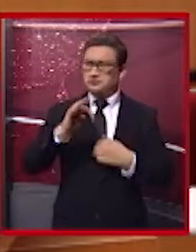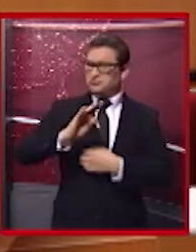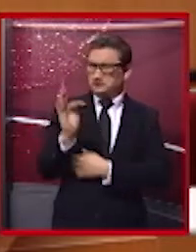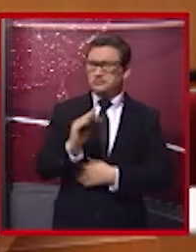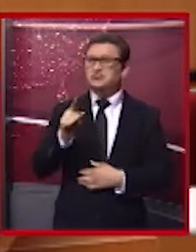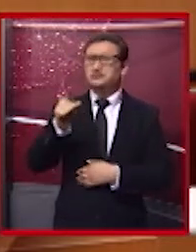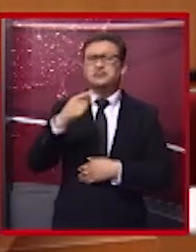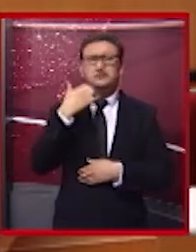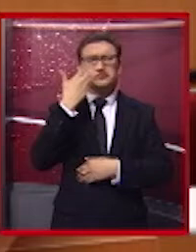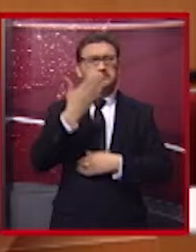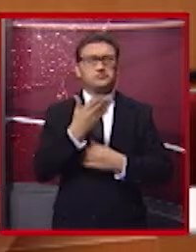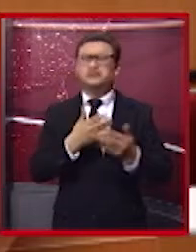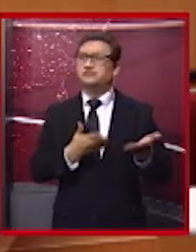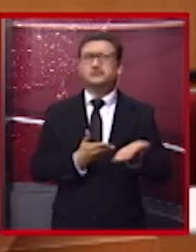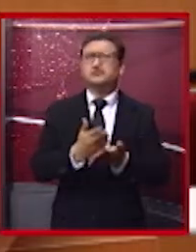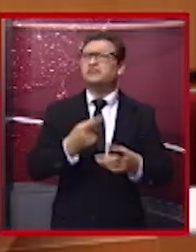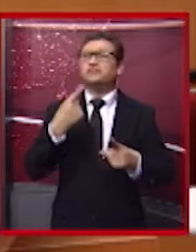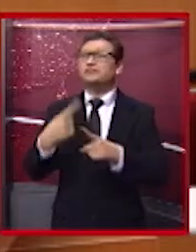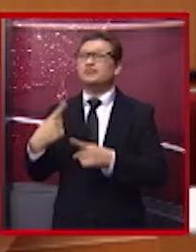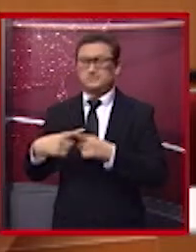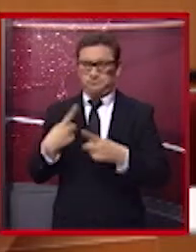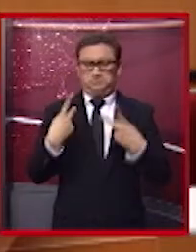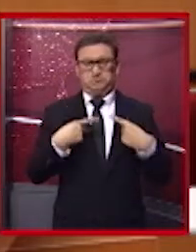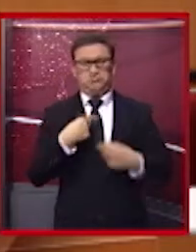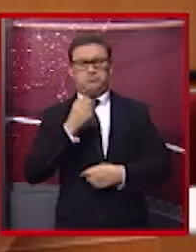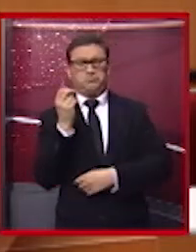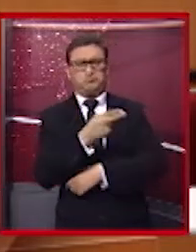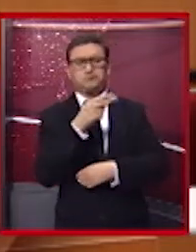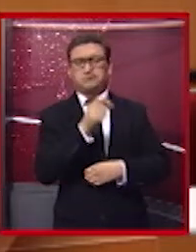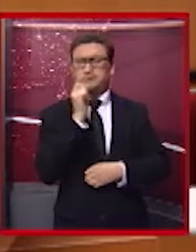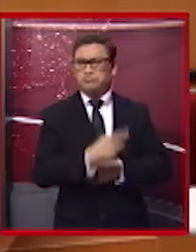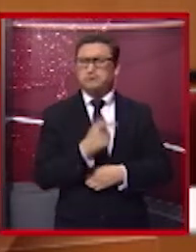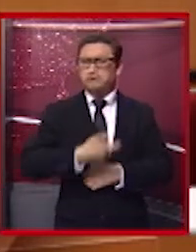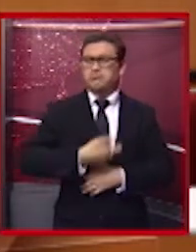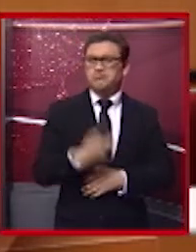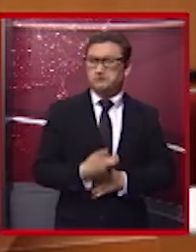objetivo asequible para los privilegiados de siempre?